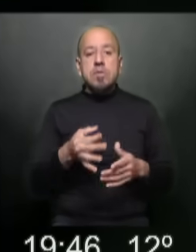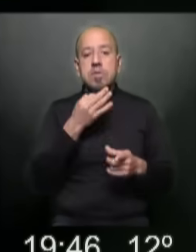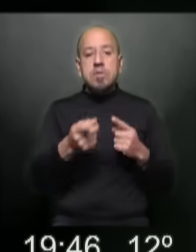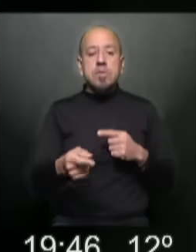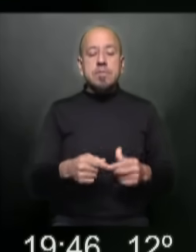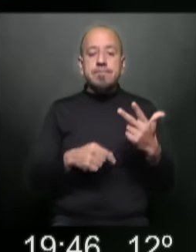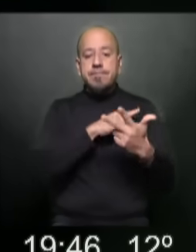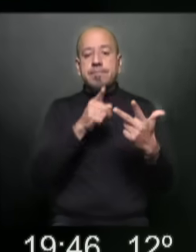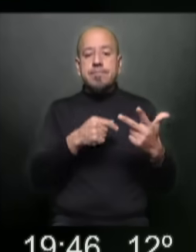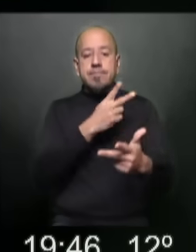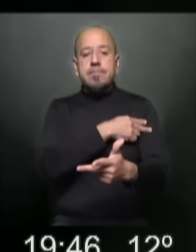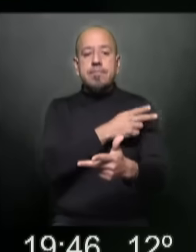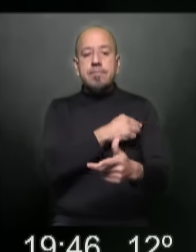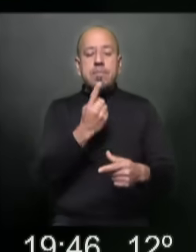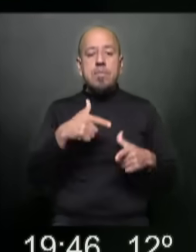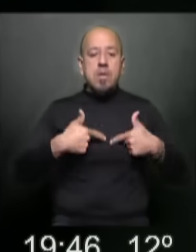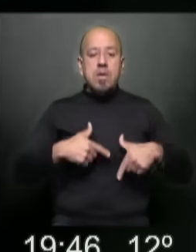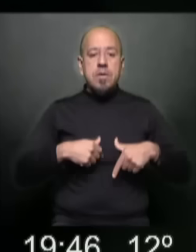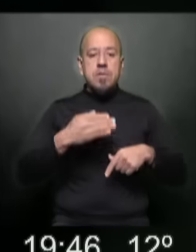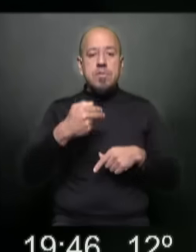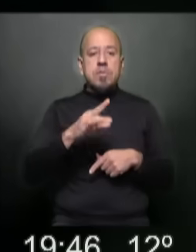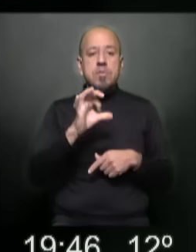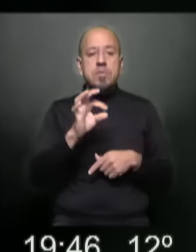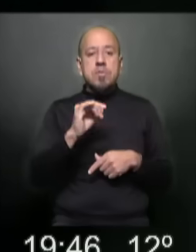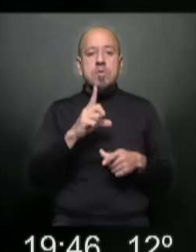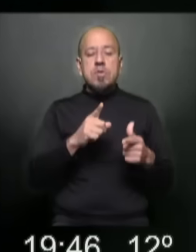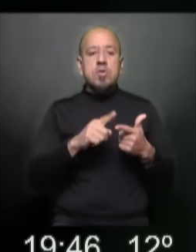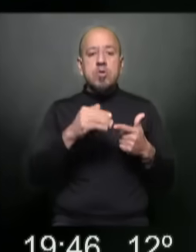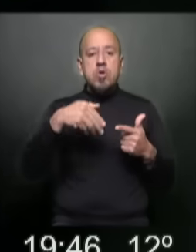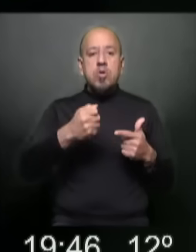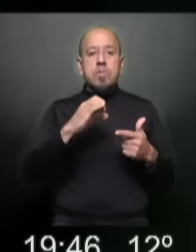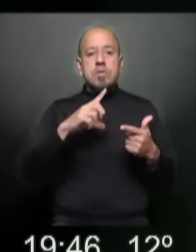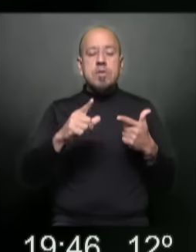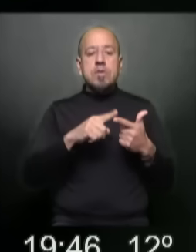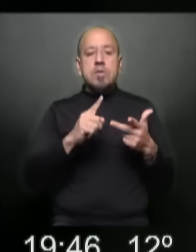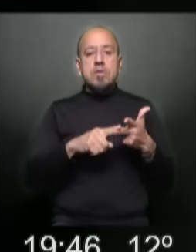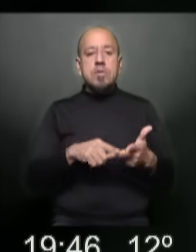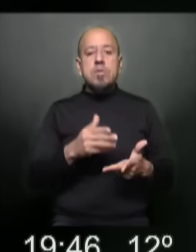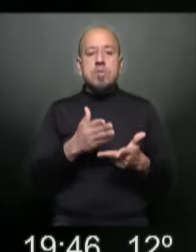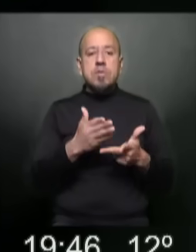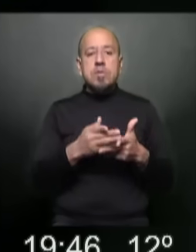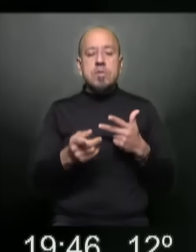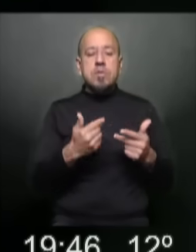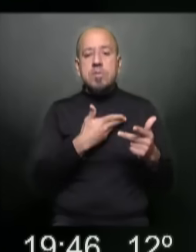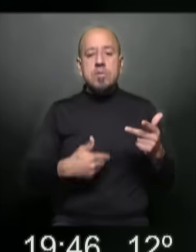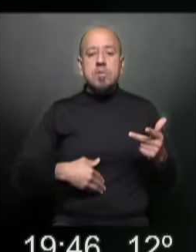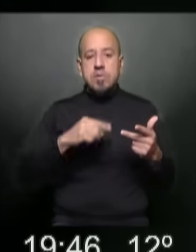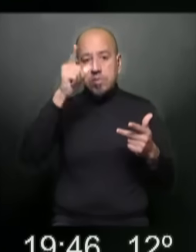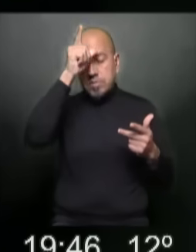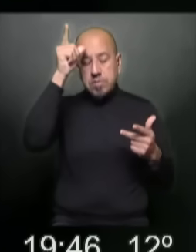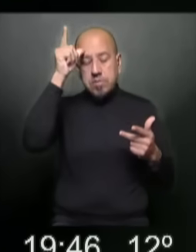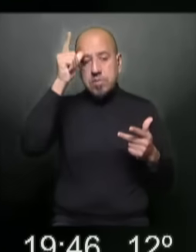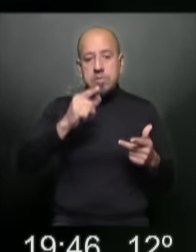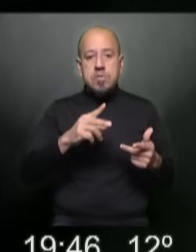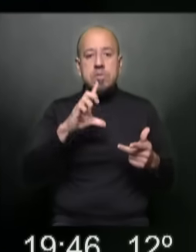tres jerarcas del gobierno un ministro Francisco gustillo un subsecretario Guillermo Maciel Y un asesor presidencial muy cercano al presidente Luis la calle p